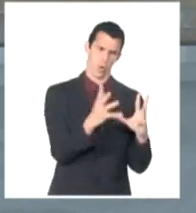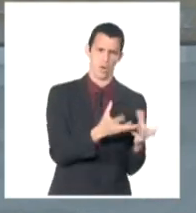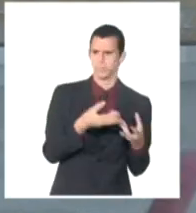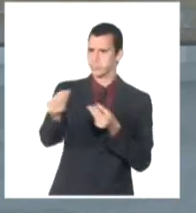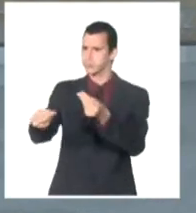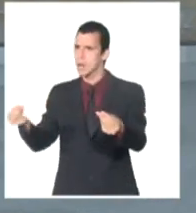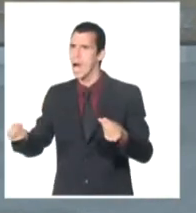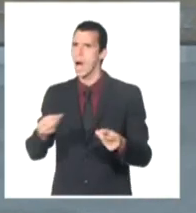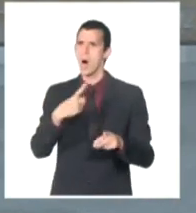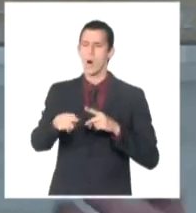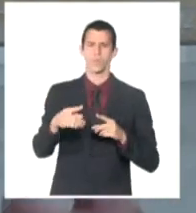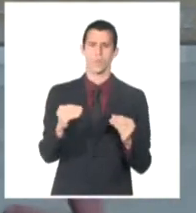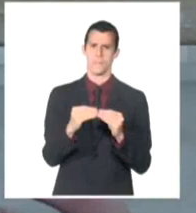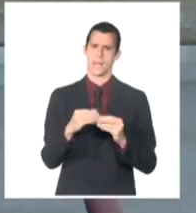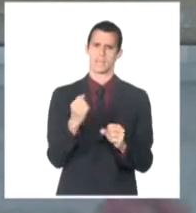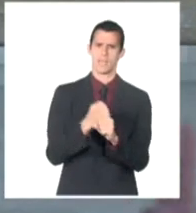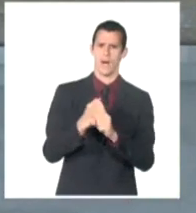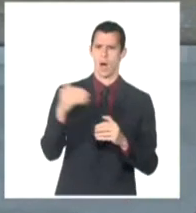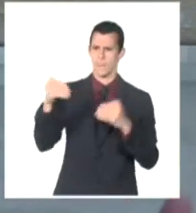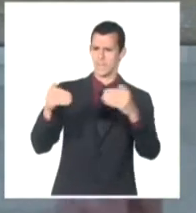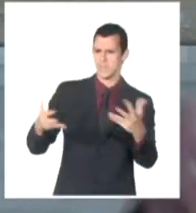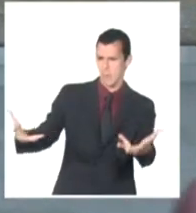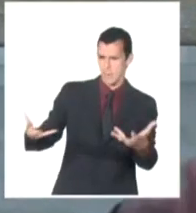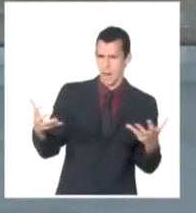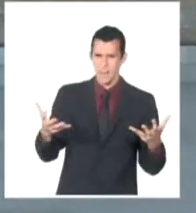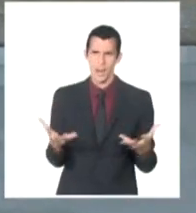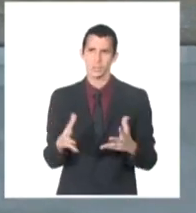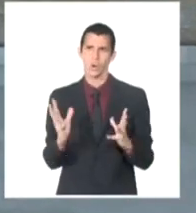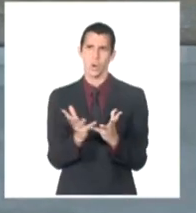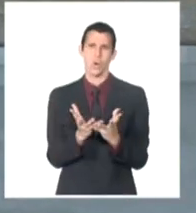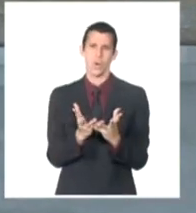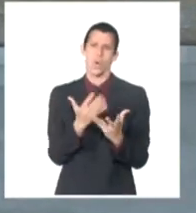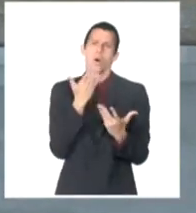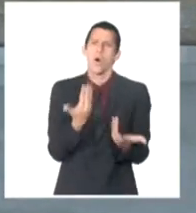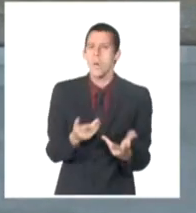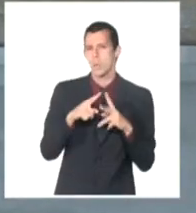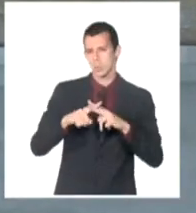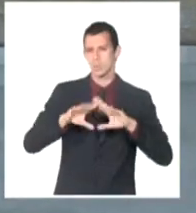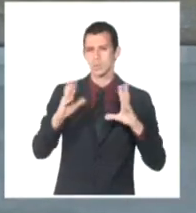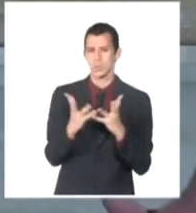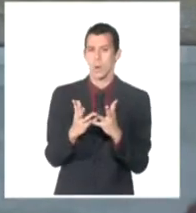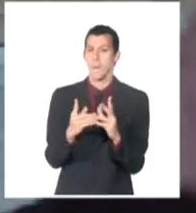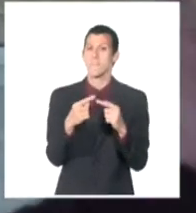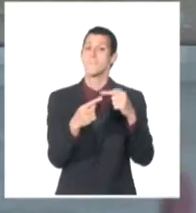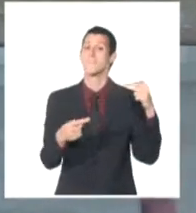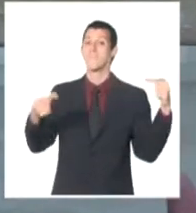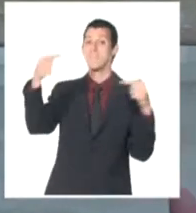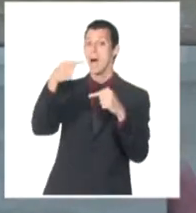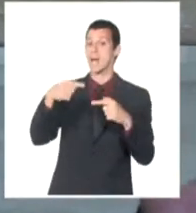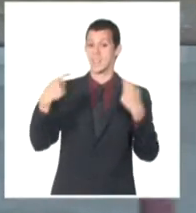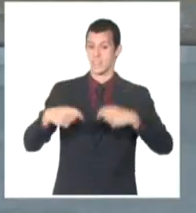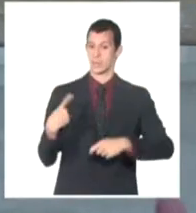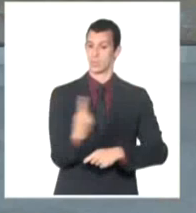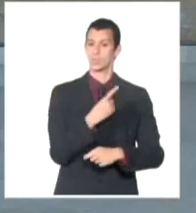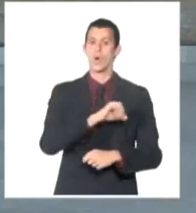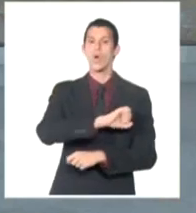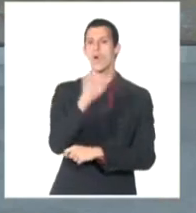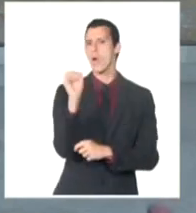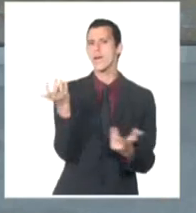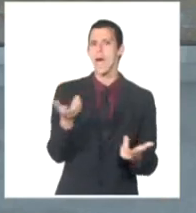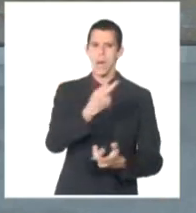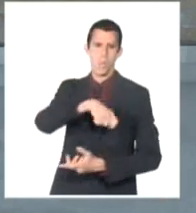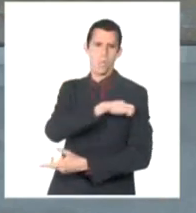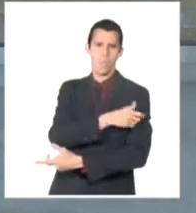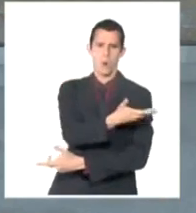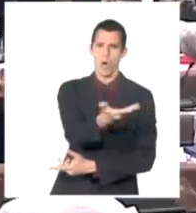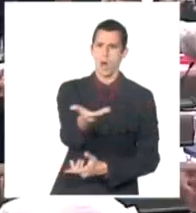se resuelve con participación? ¿Y cómo nosotros de la Asamblea logramos convocar a que el pueblo participe? Ahí está, entre la unidad y la participación del pueblo,